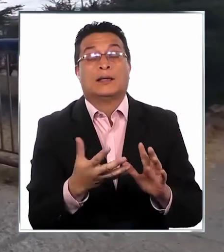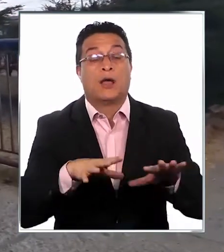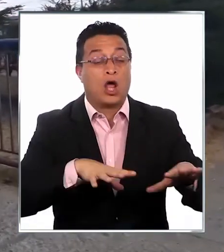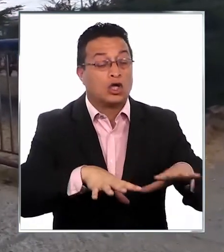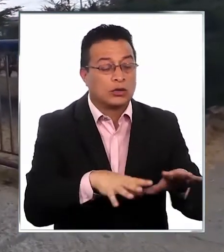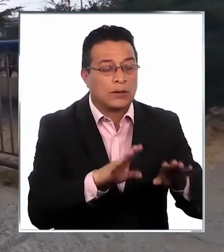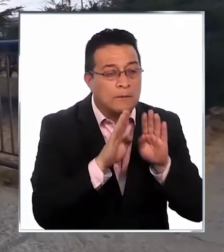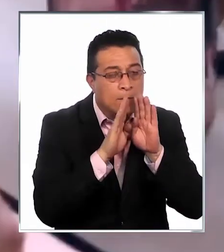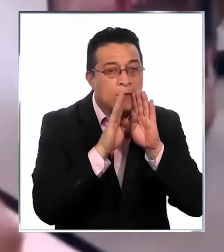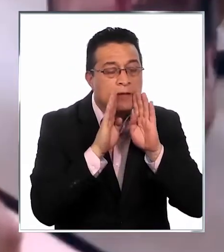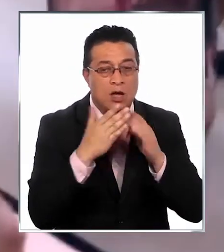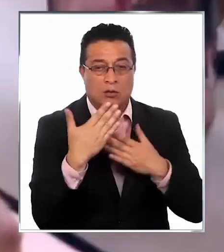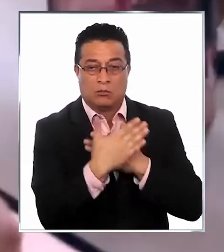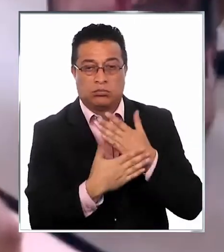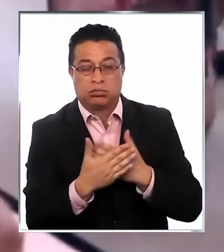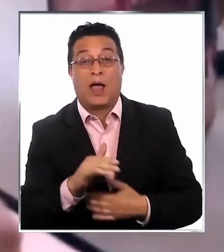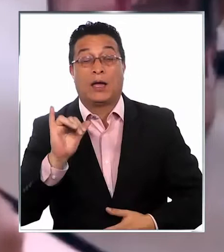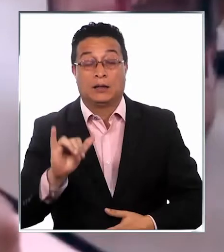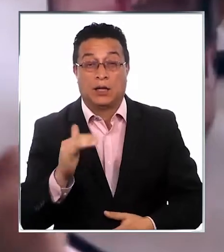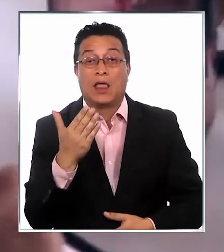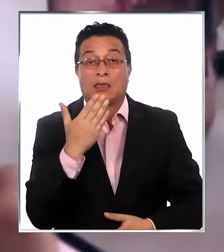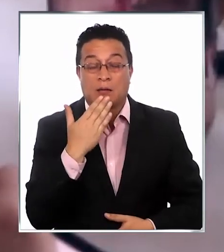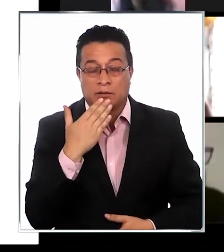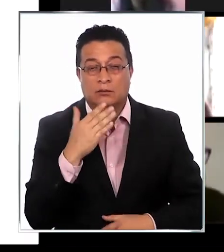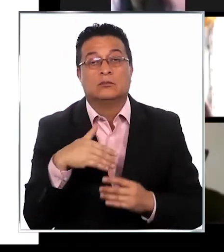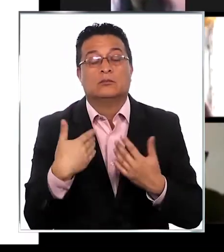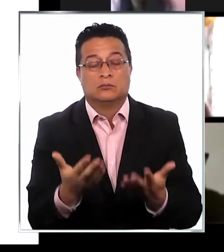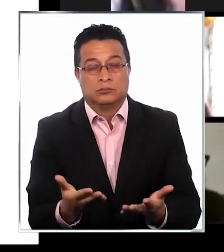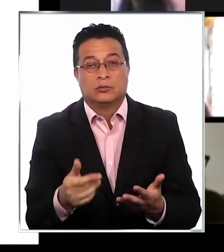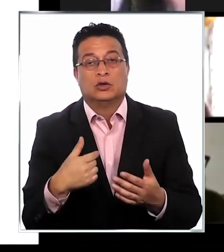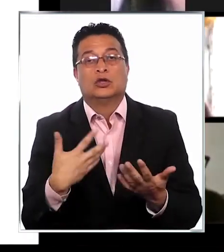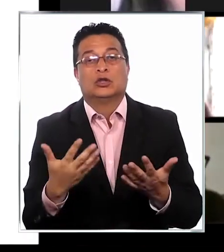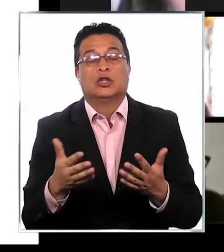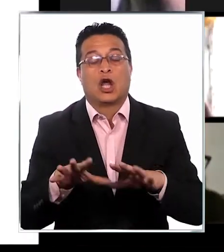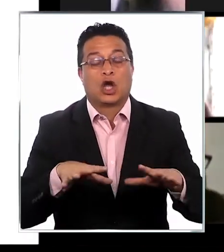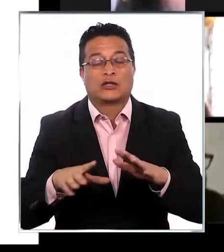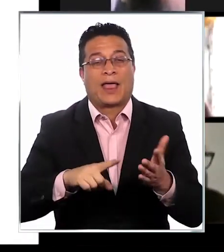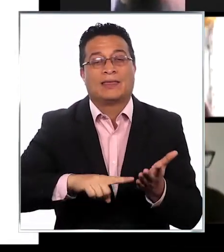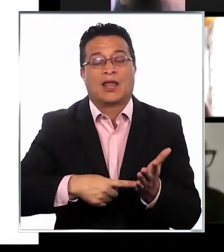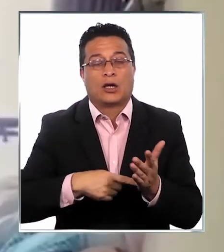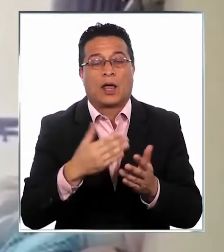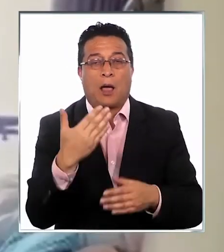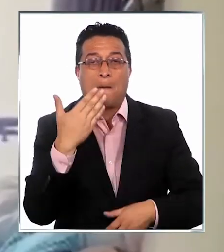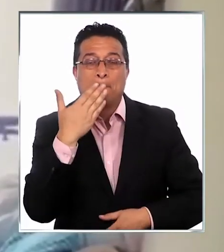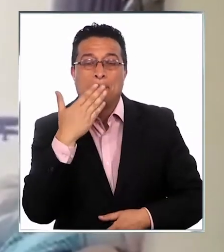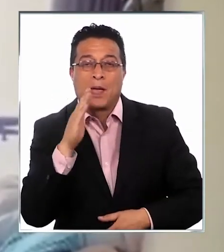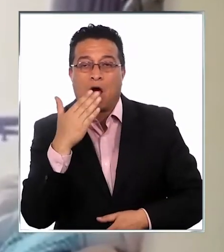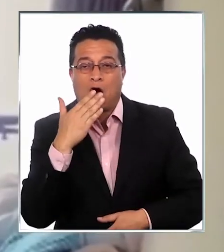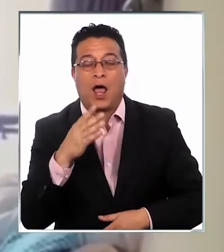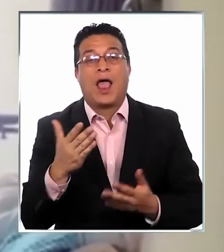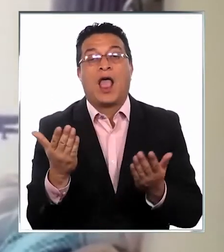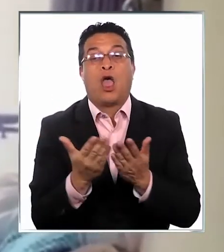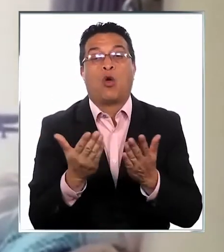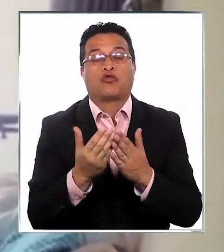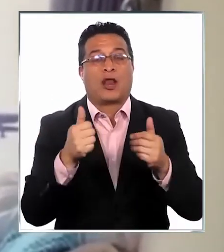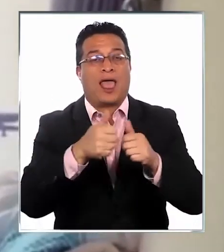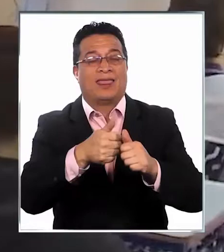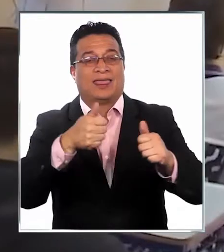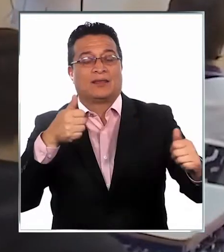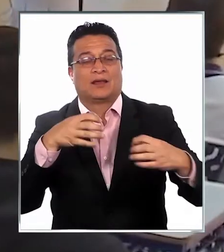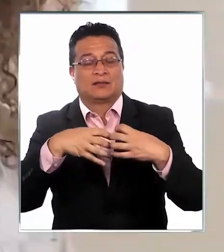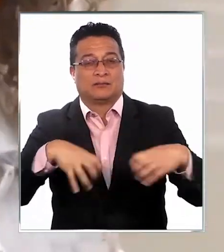de limpieza o protección y también a la adquisición de artículos tecnológicos para mejorar la educación a distancia cuando